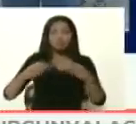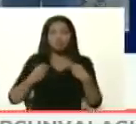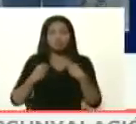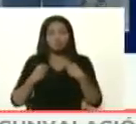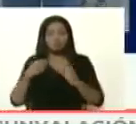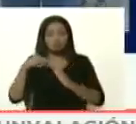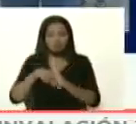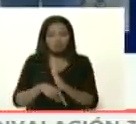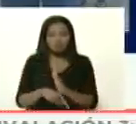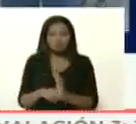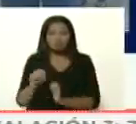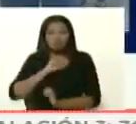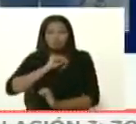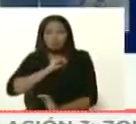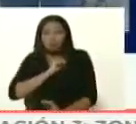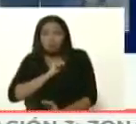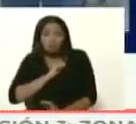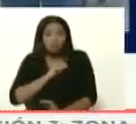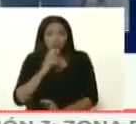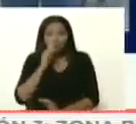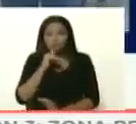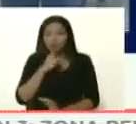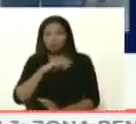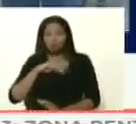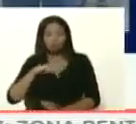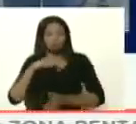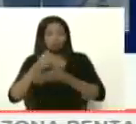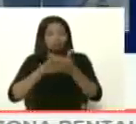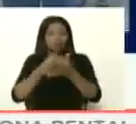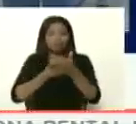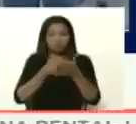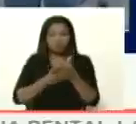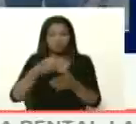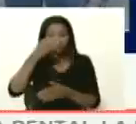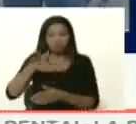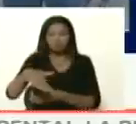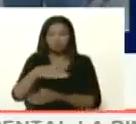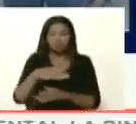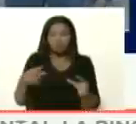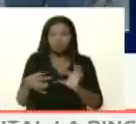hemos sido unos cobardes. Hemos luchado junto al pueblo en unión cívico-militar